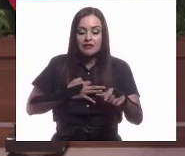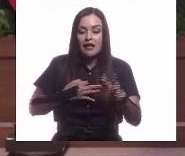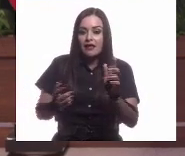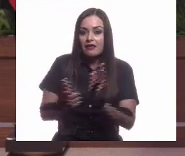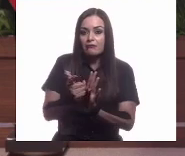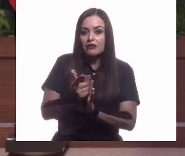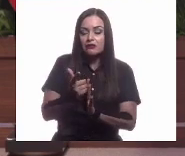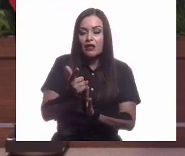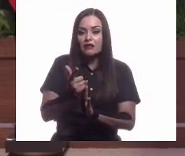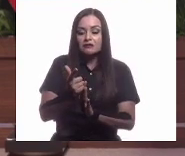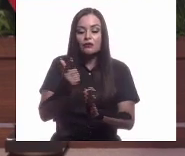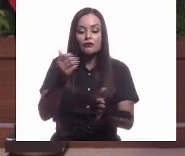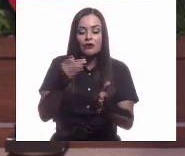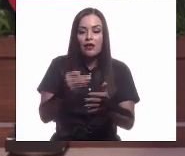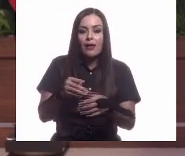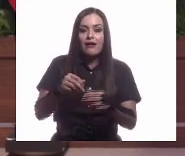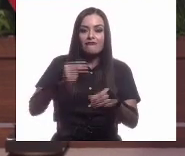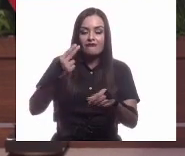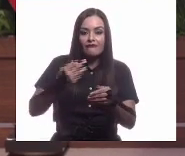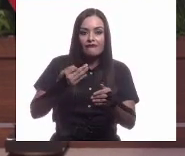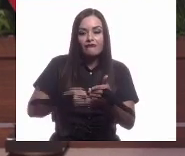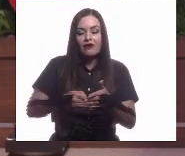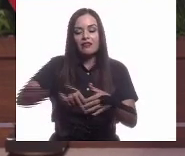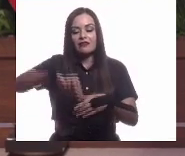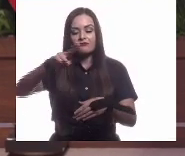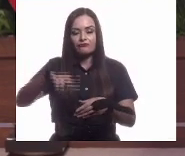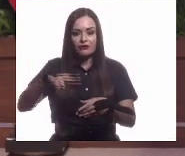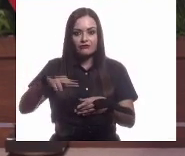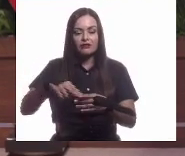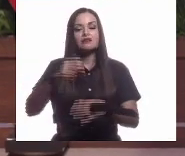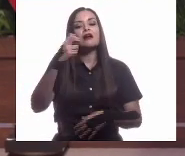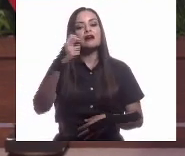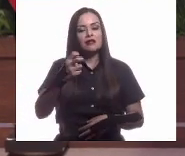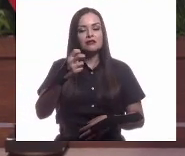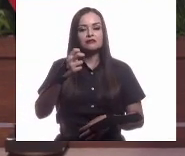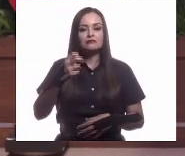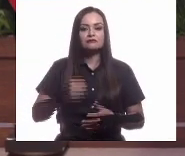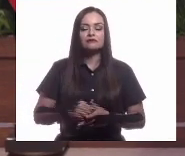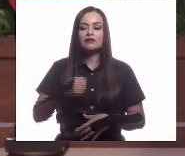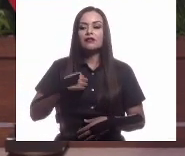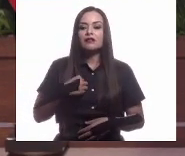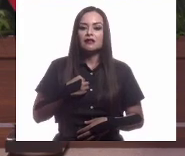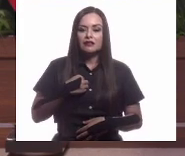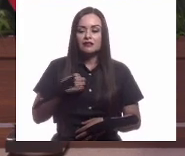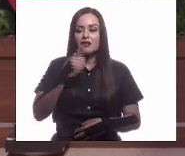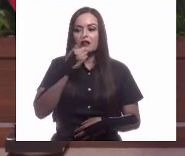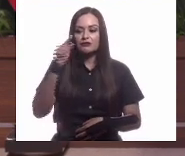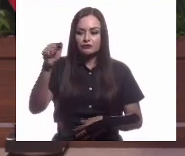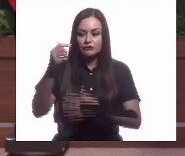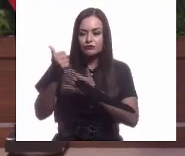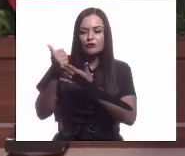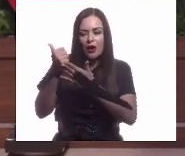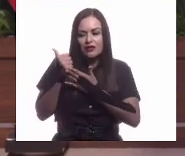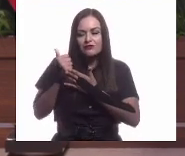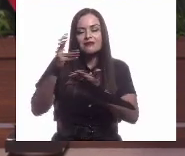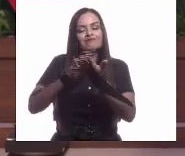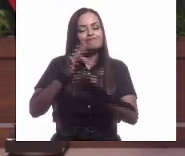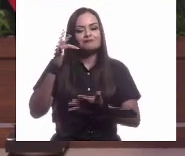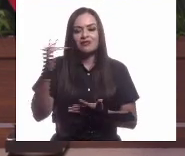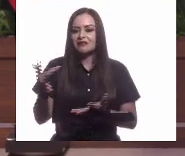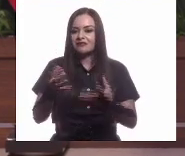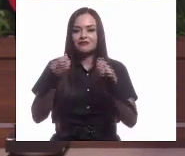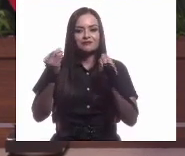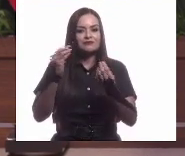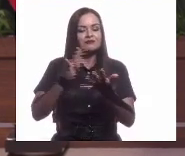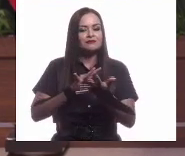tiene. A todos y a cada uno de los ciudadanos que nos ayudan, les digo gracias, muchas gracias.